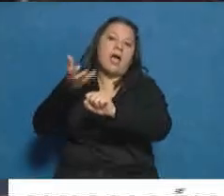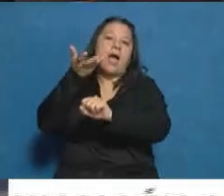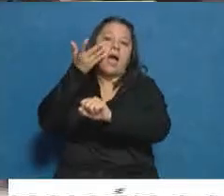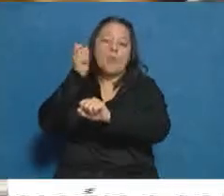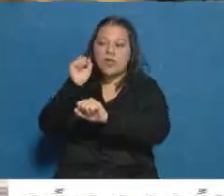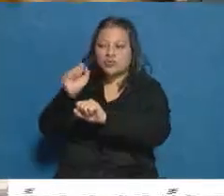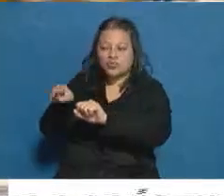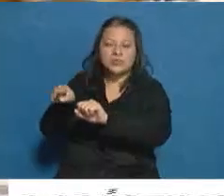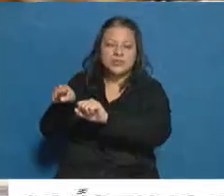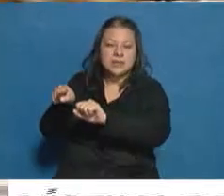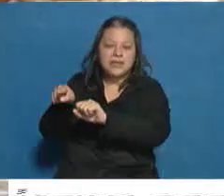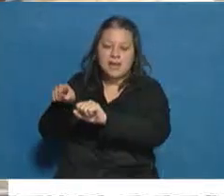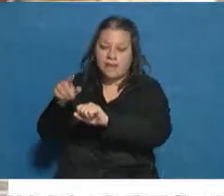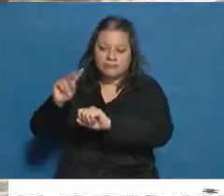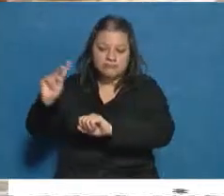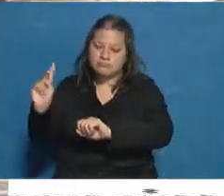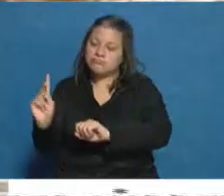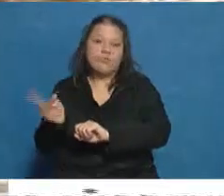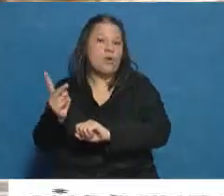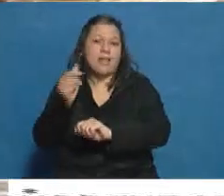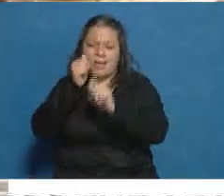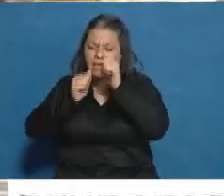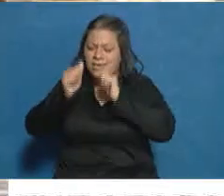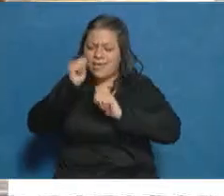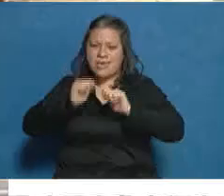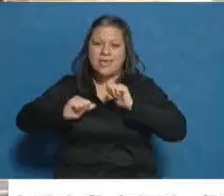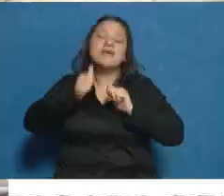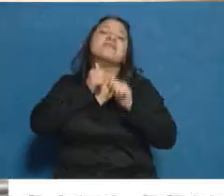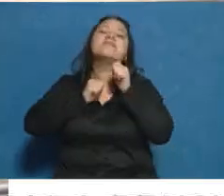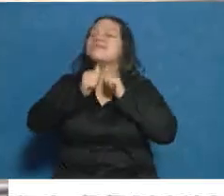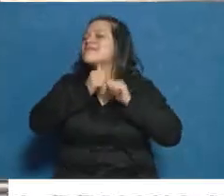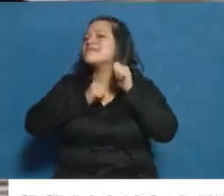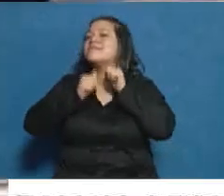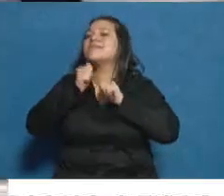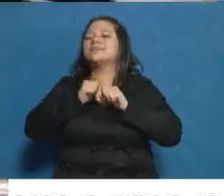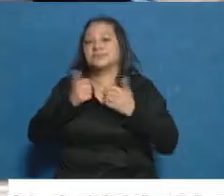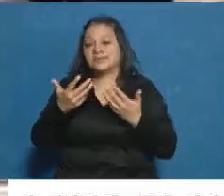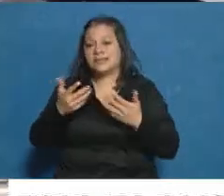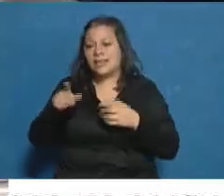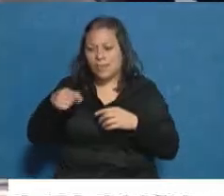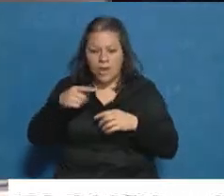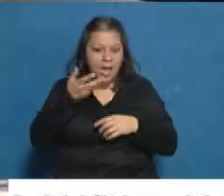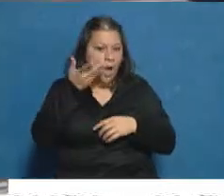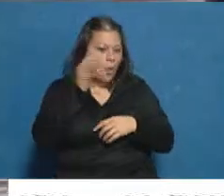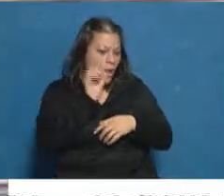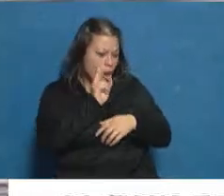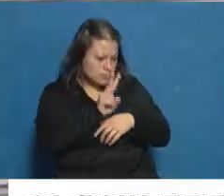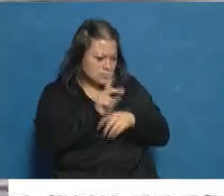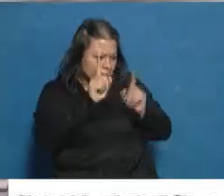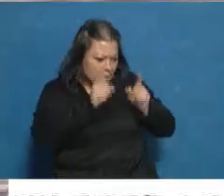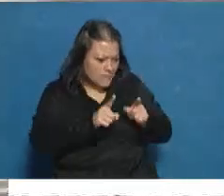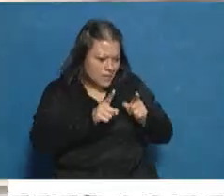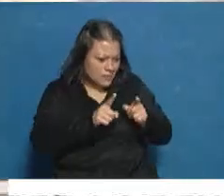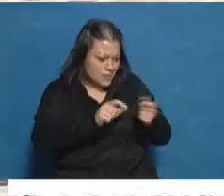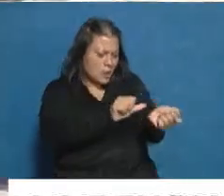abuela sin signos vitales, con heridas cortopunzantes en el cuello, y después cuando revisa a su abuelo también lo encuentra,